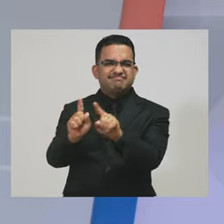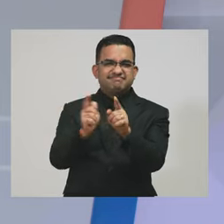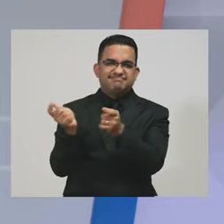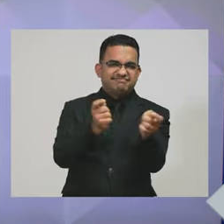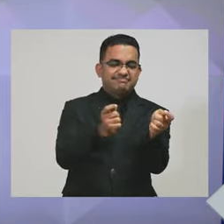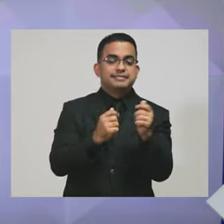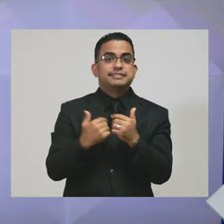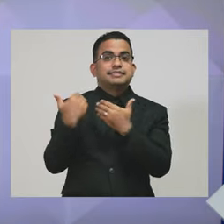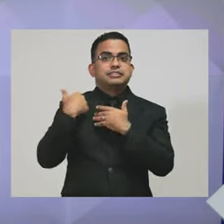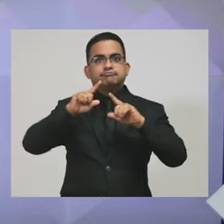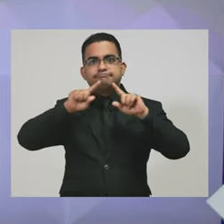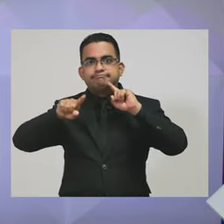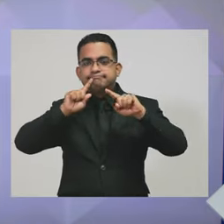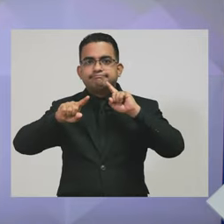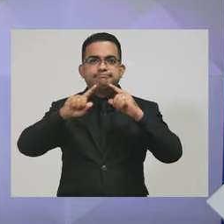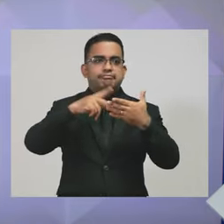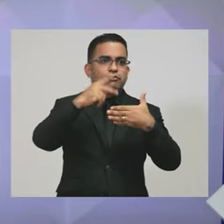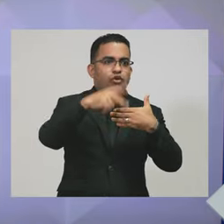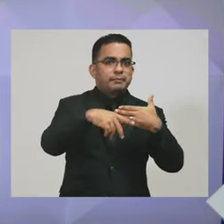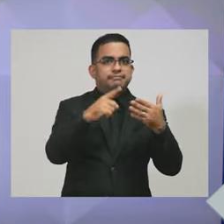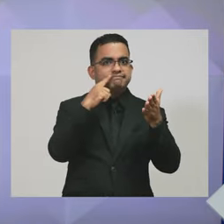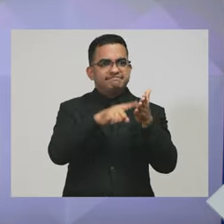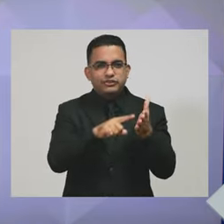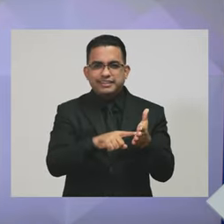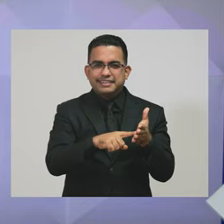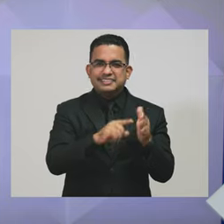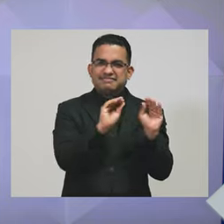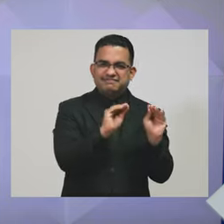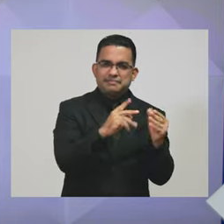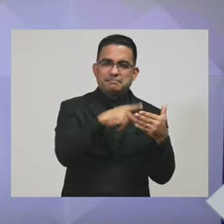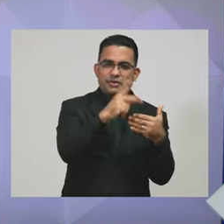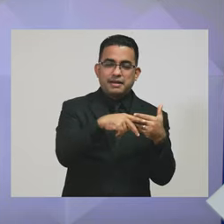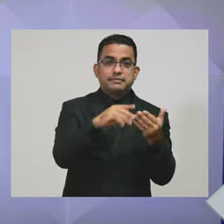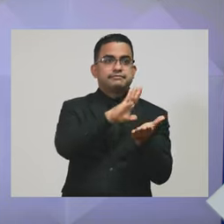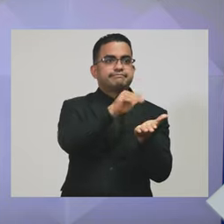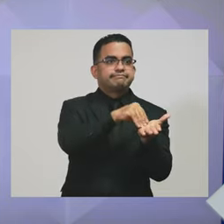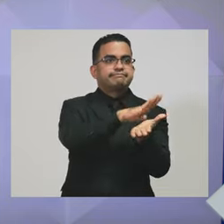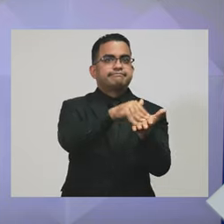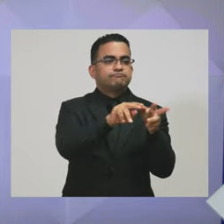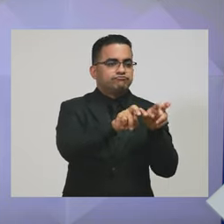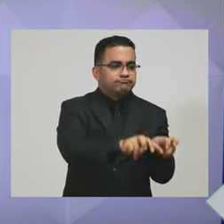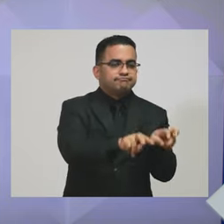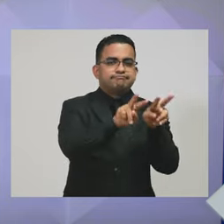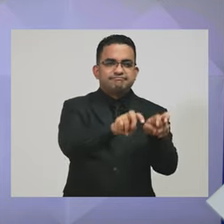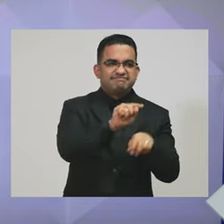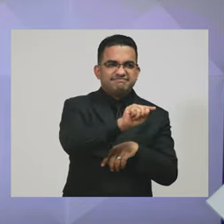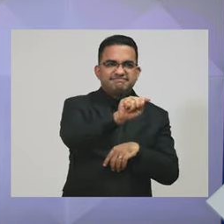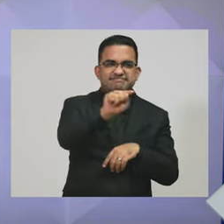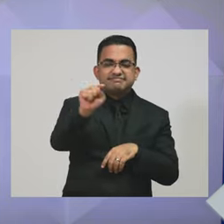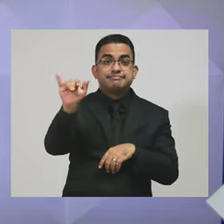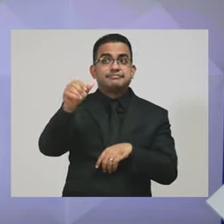administrativos los coordinadores de programas académicos los directores de centros de investigación